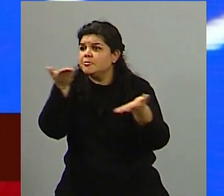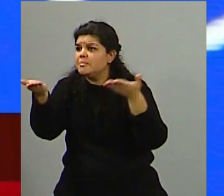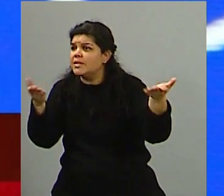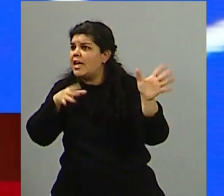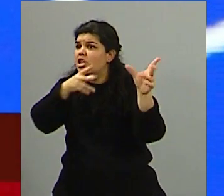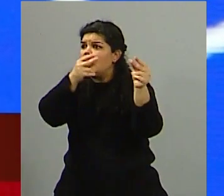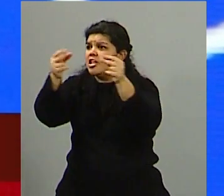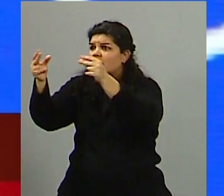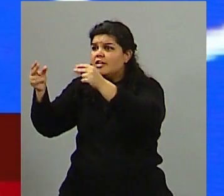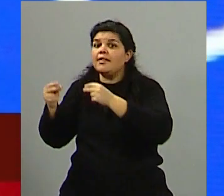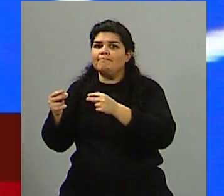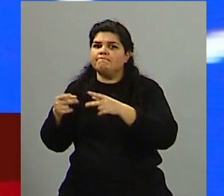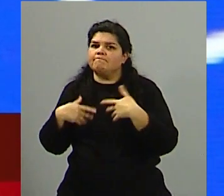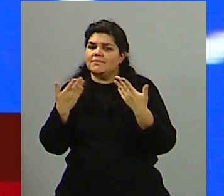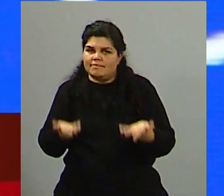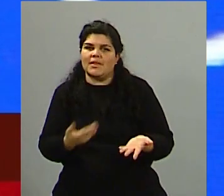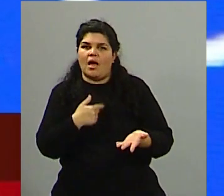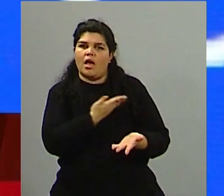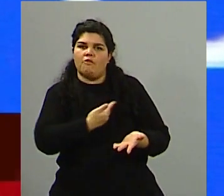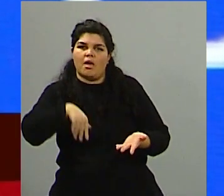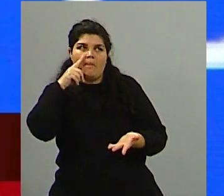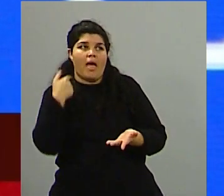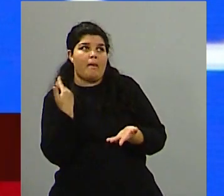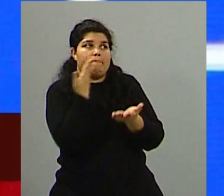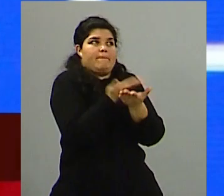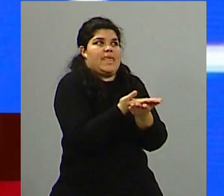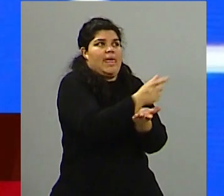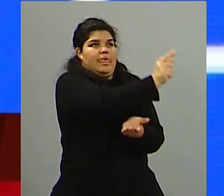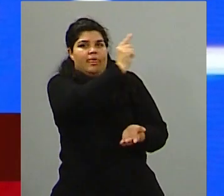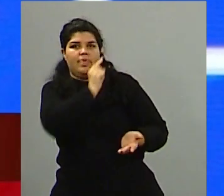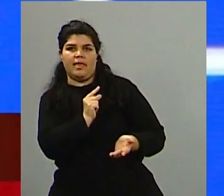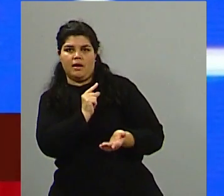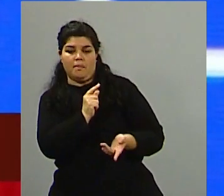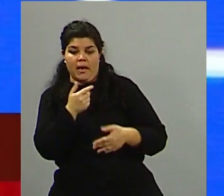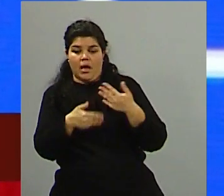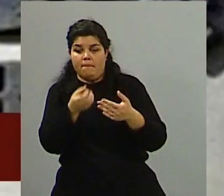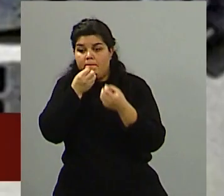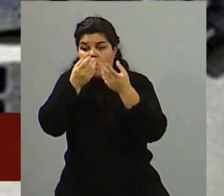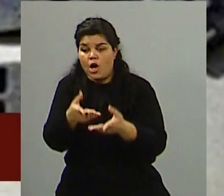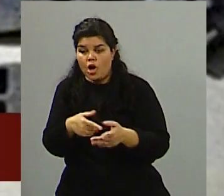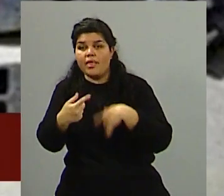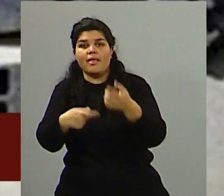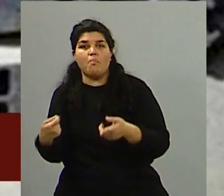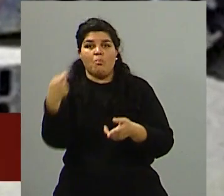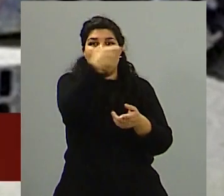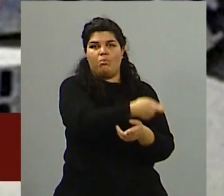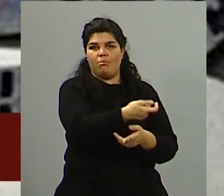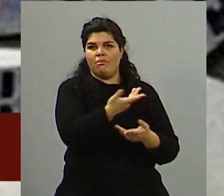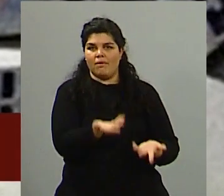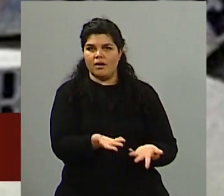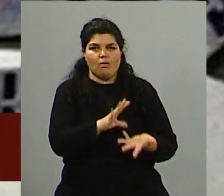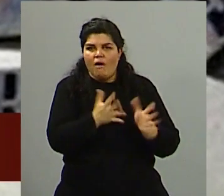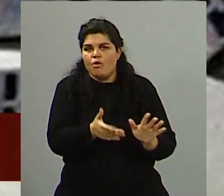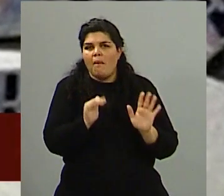exige ciertas medidas económicas para que vos puedas mejorar tu situación y devolverles ese dinero. Pero además lo lógico, pagar porque para eso